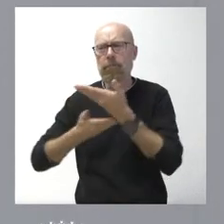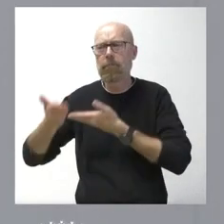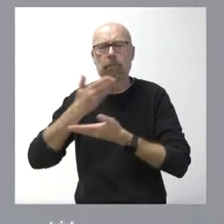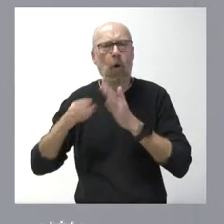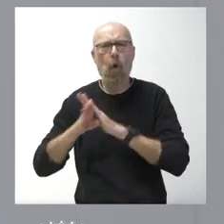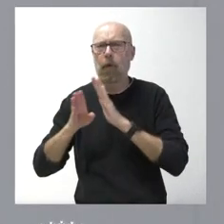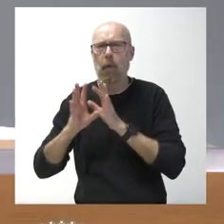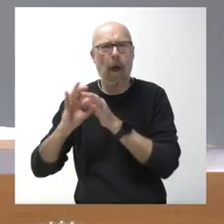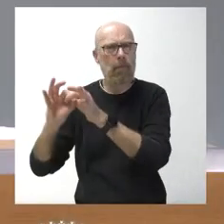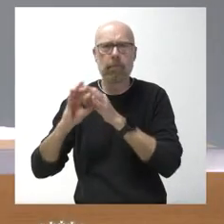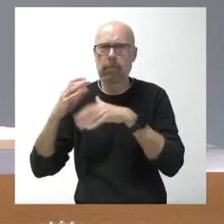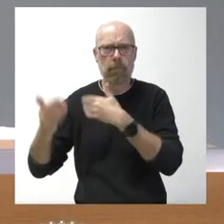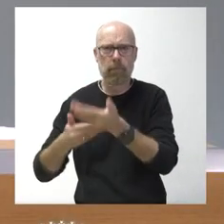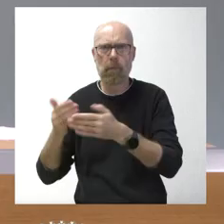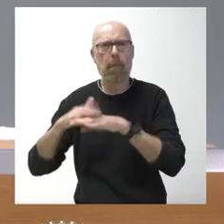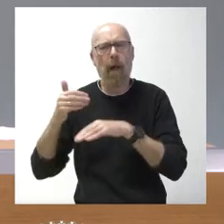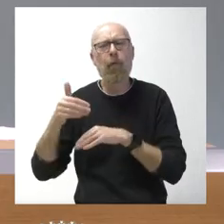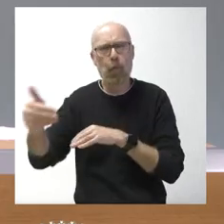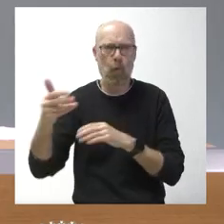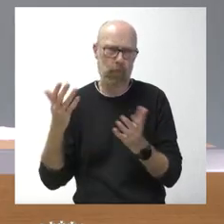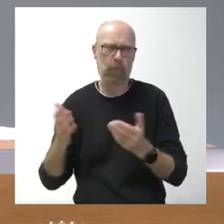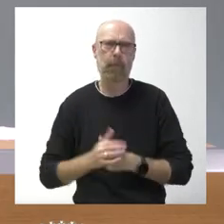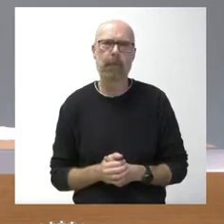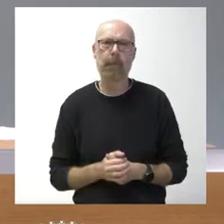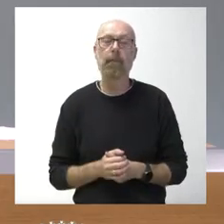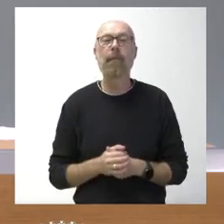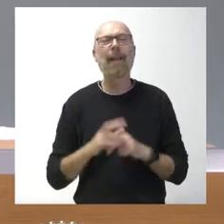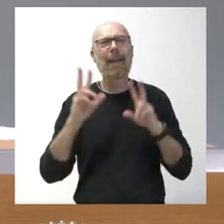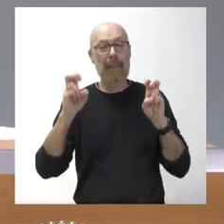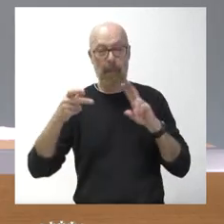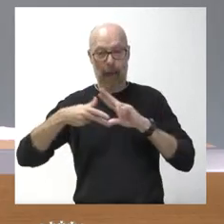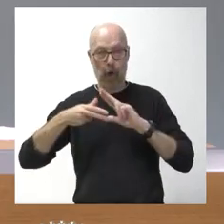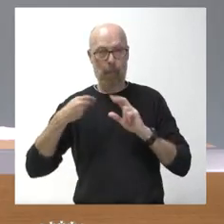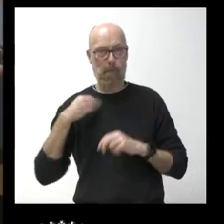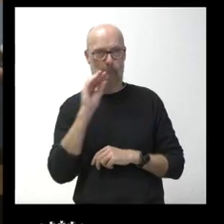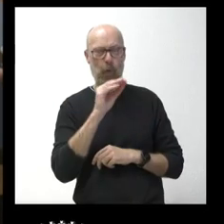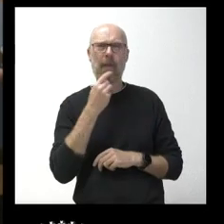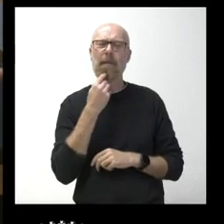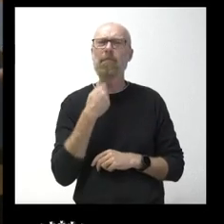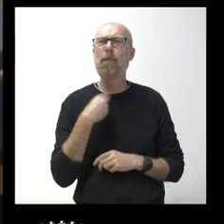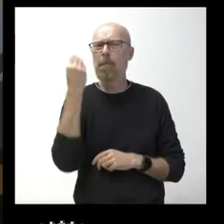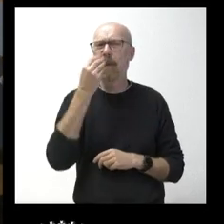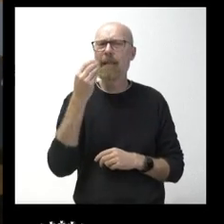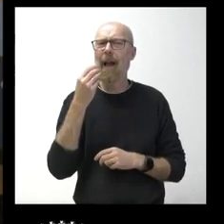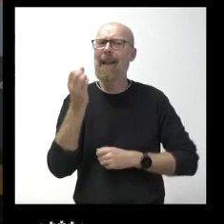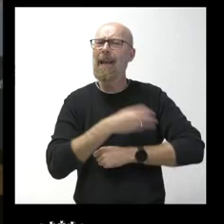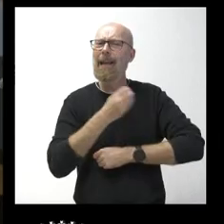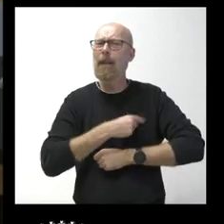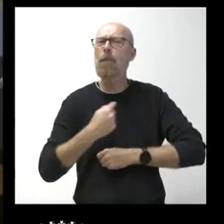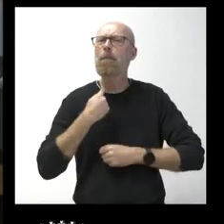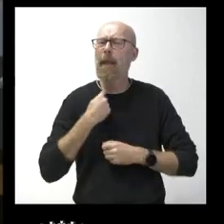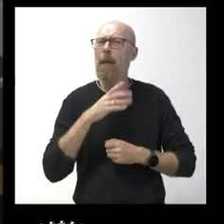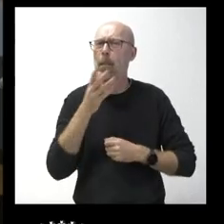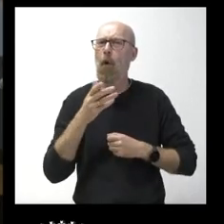es su deseo y qué implic sé si han Perdón Es sobre Renault no sé si han calculado cuánto van a dejar de ingresar eh Por el